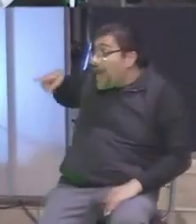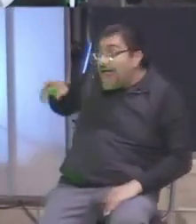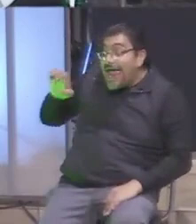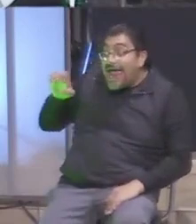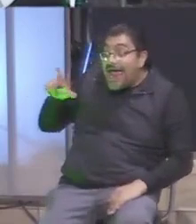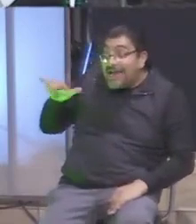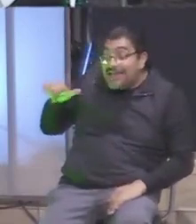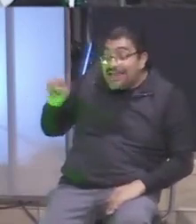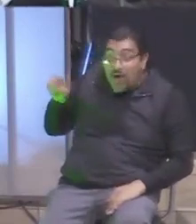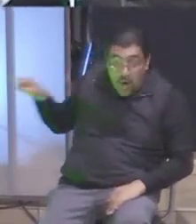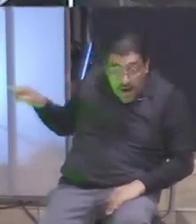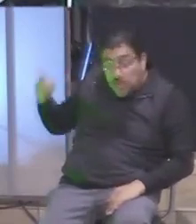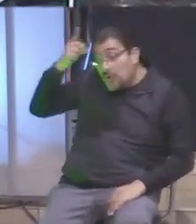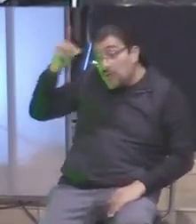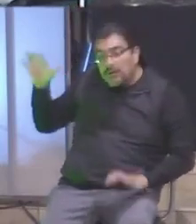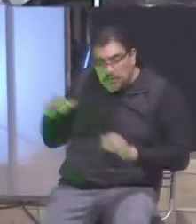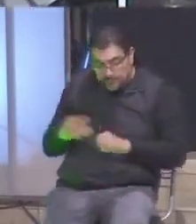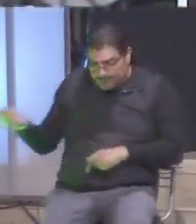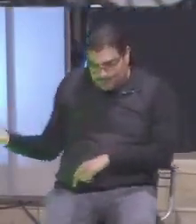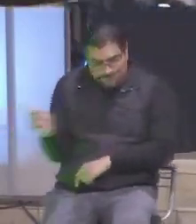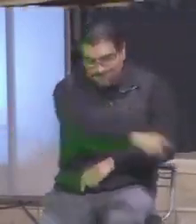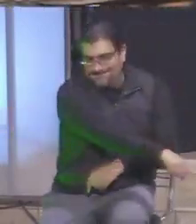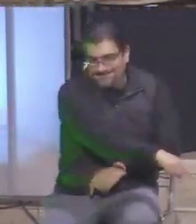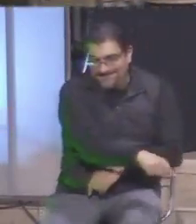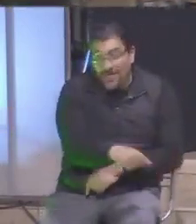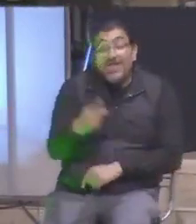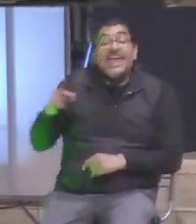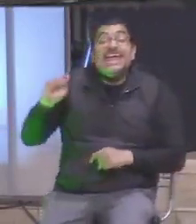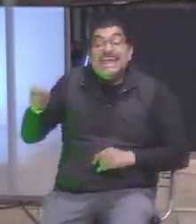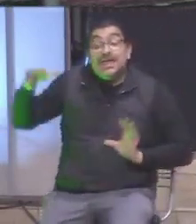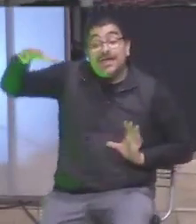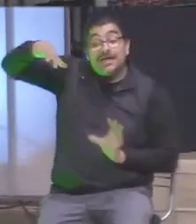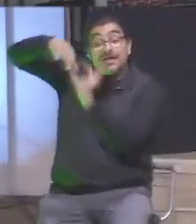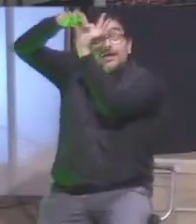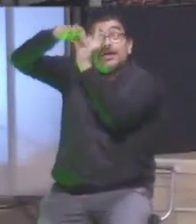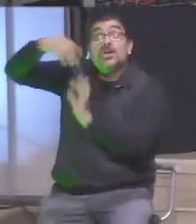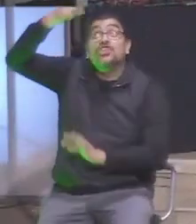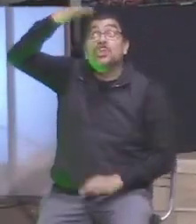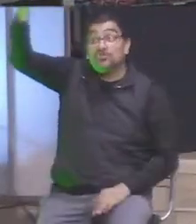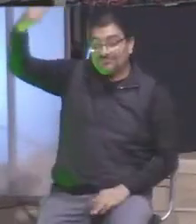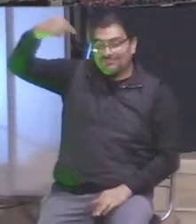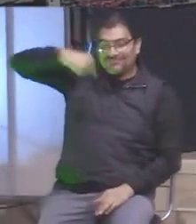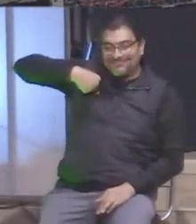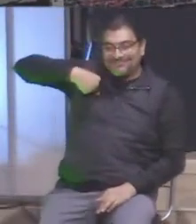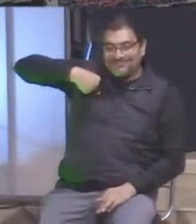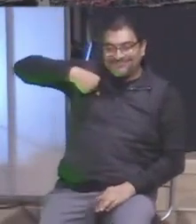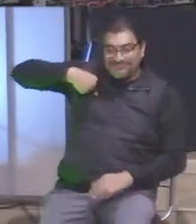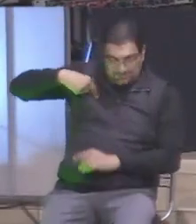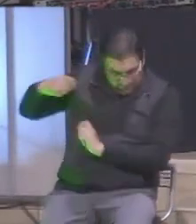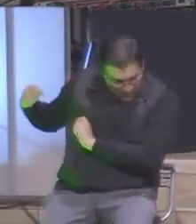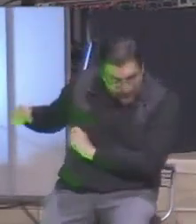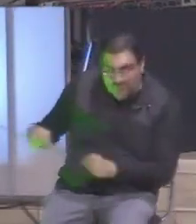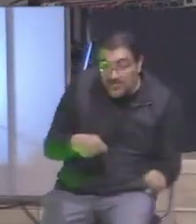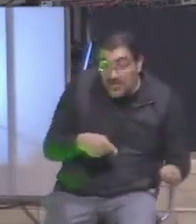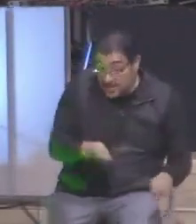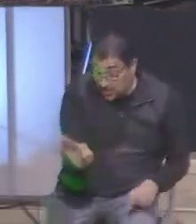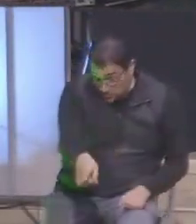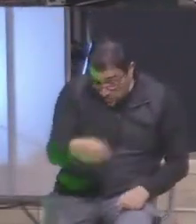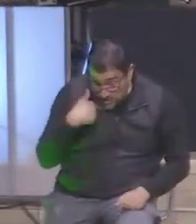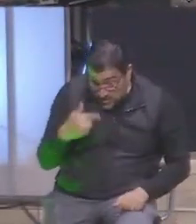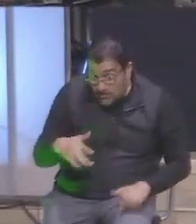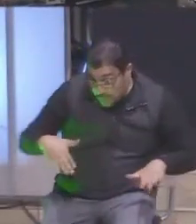de quién el profeta representaba la imagen de Dios si usted quiere un